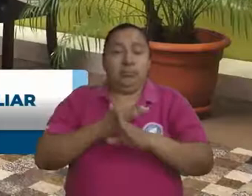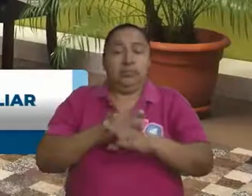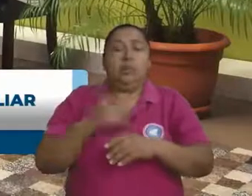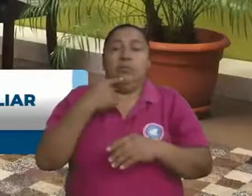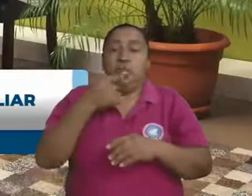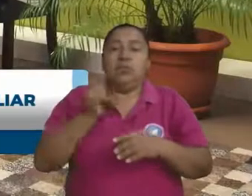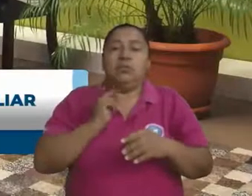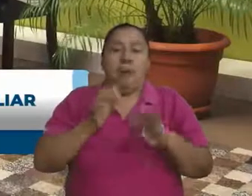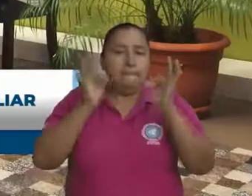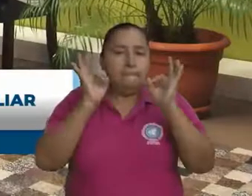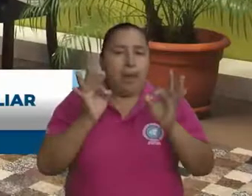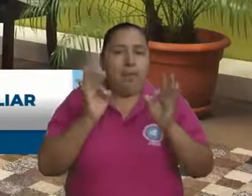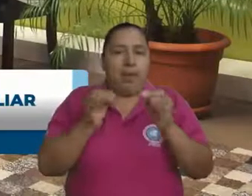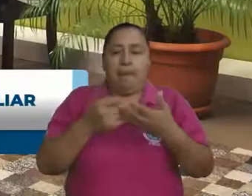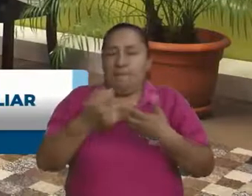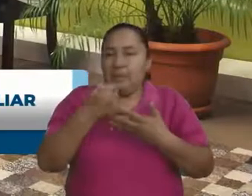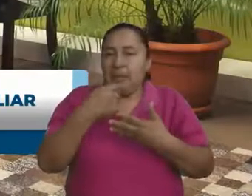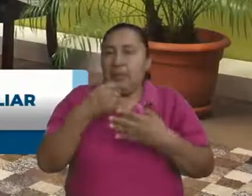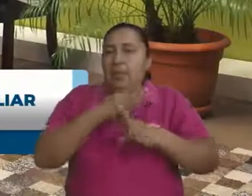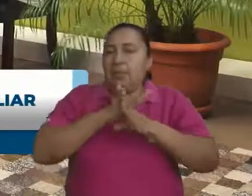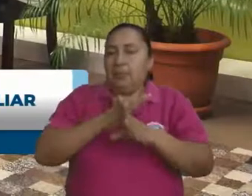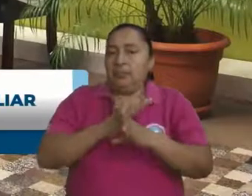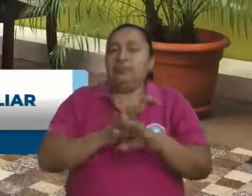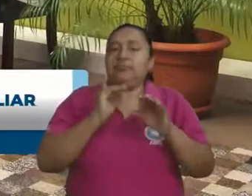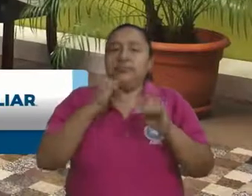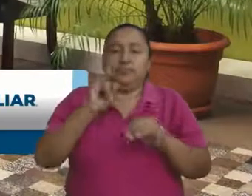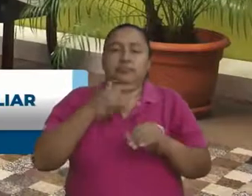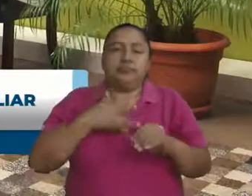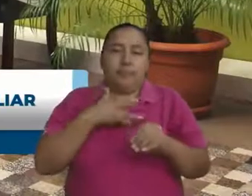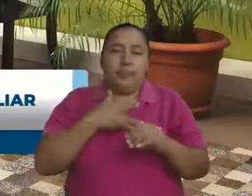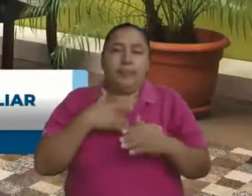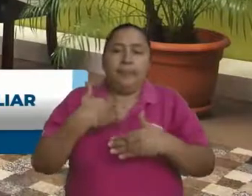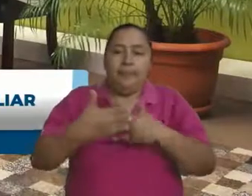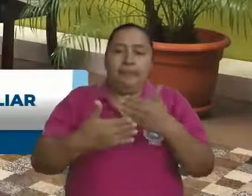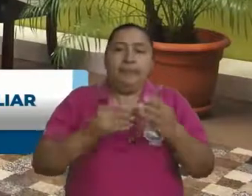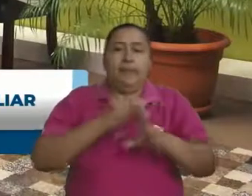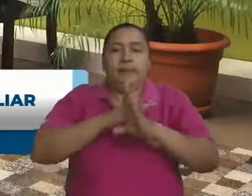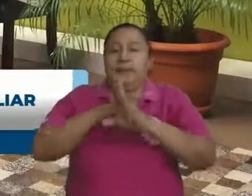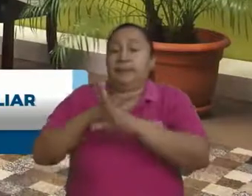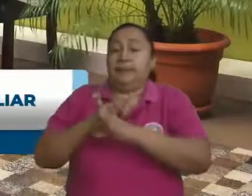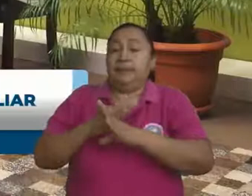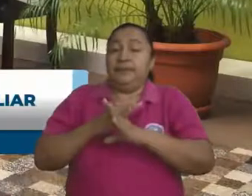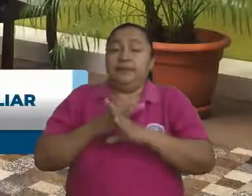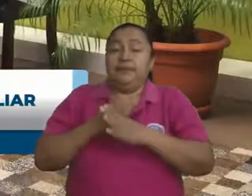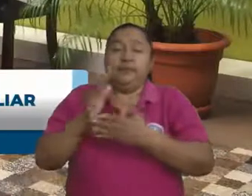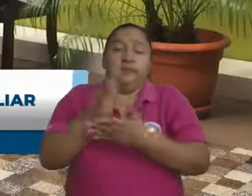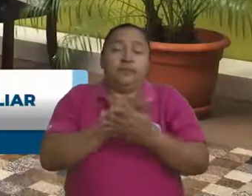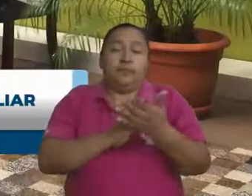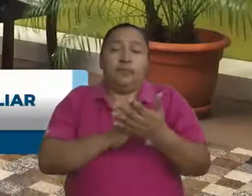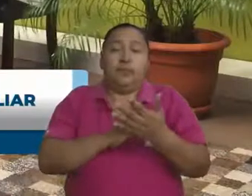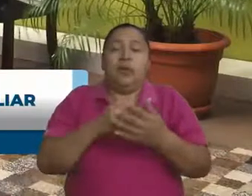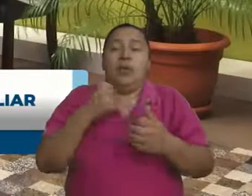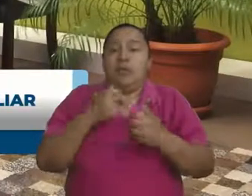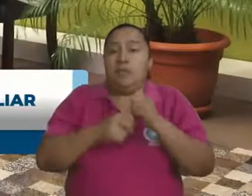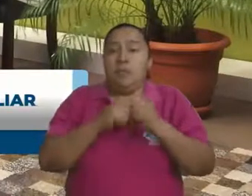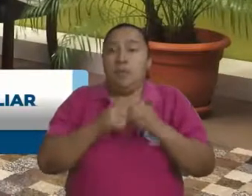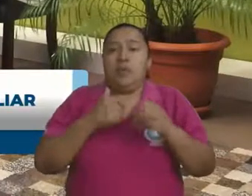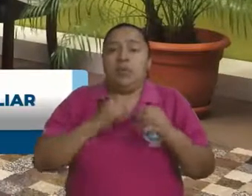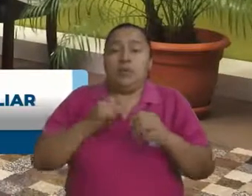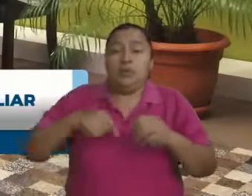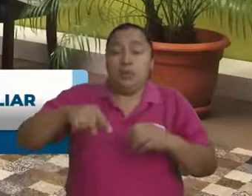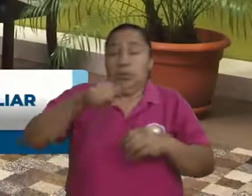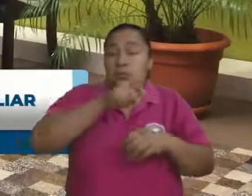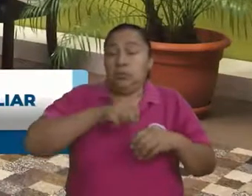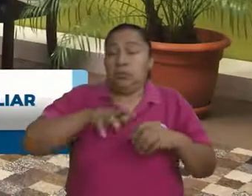demostrado, pues, una importancia necesaria, pues, para evitar algunas inconformidades en nuestro entorno